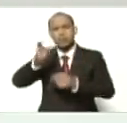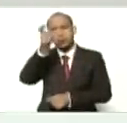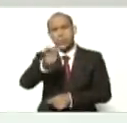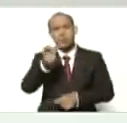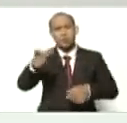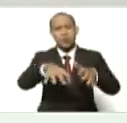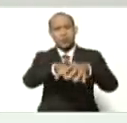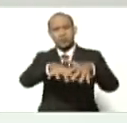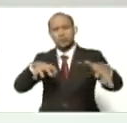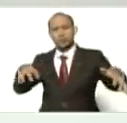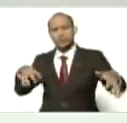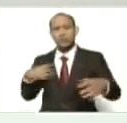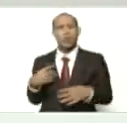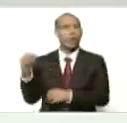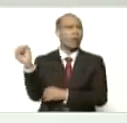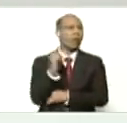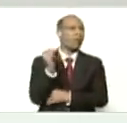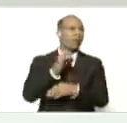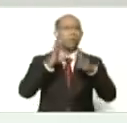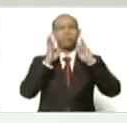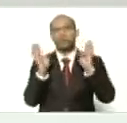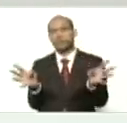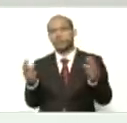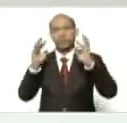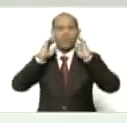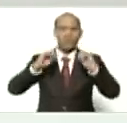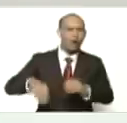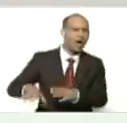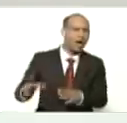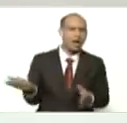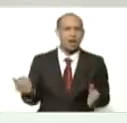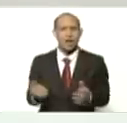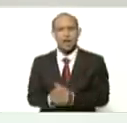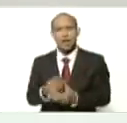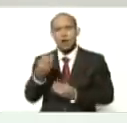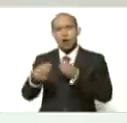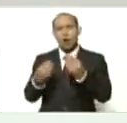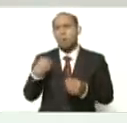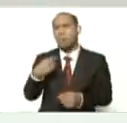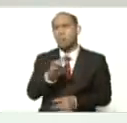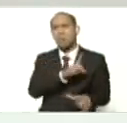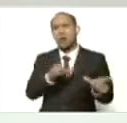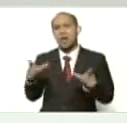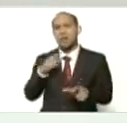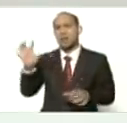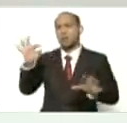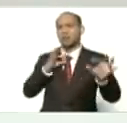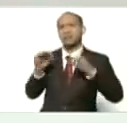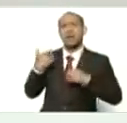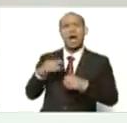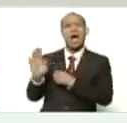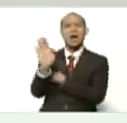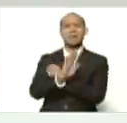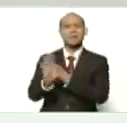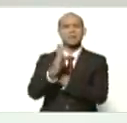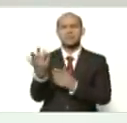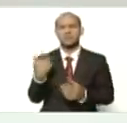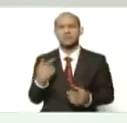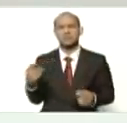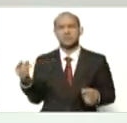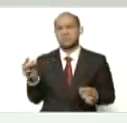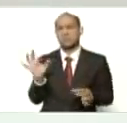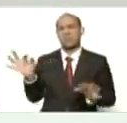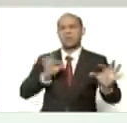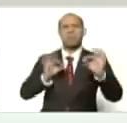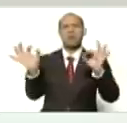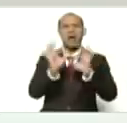nos estamos descuidando que refieren bueno como a mí ya me dio el cob y yo tengo una protección y no me va a dar más del cob